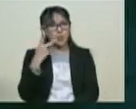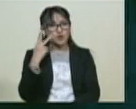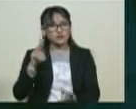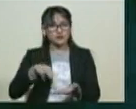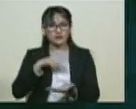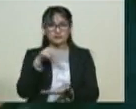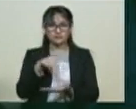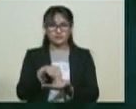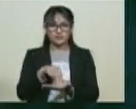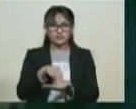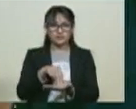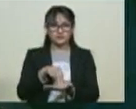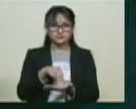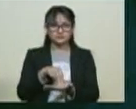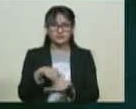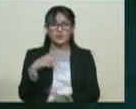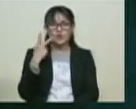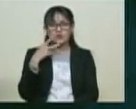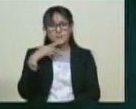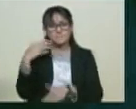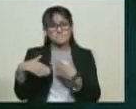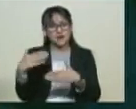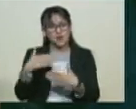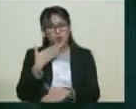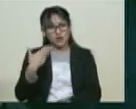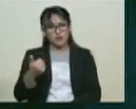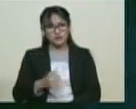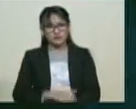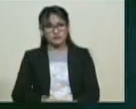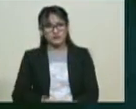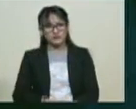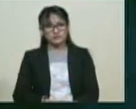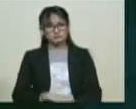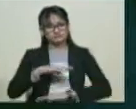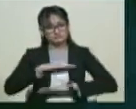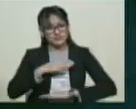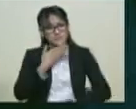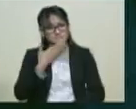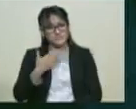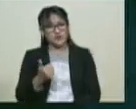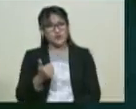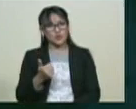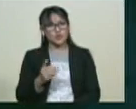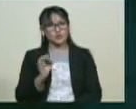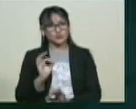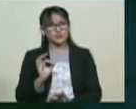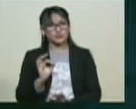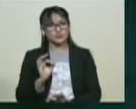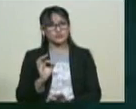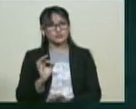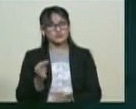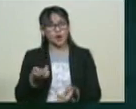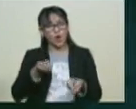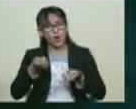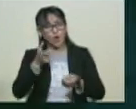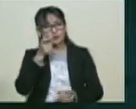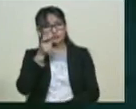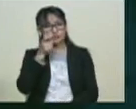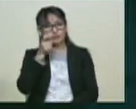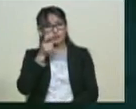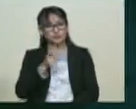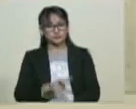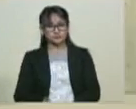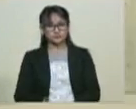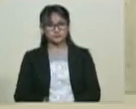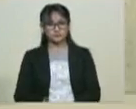nacionales. Políticas para mejorar, presidente, para hacer más eficiente lo que manejamos y lo que controlamos. Un